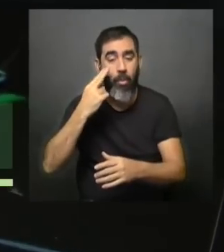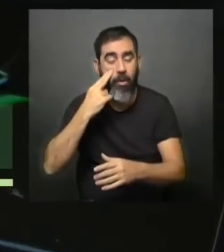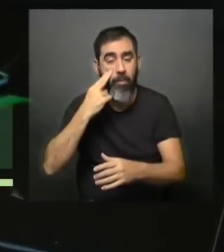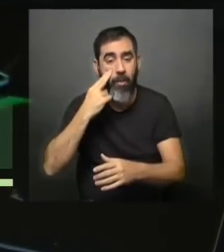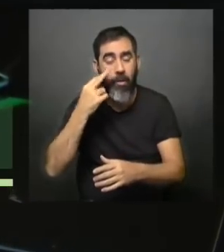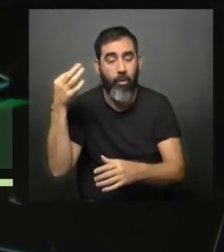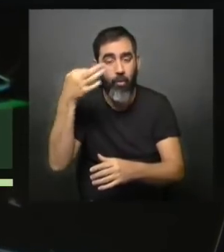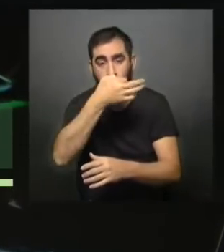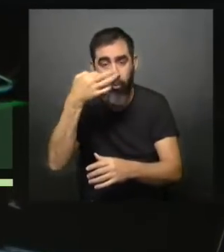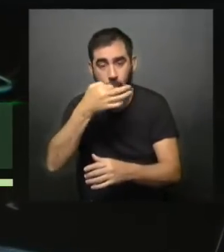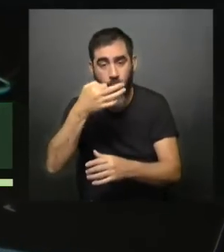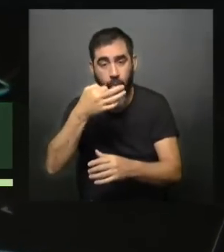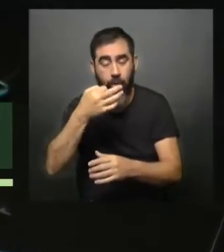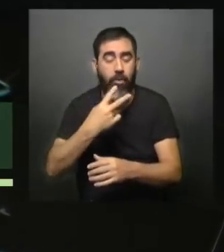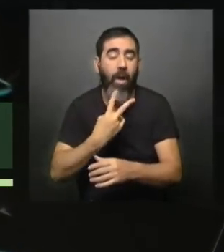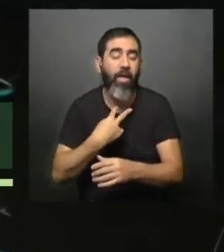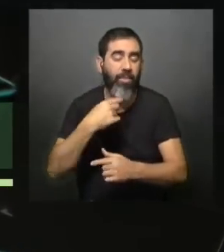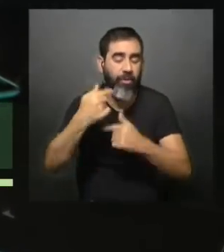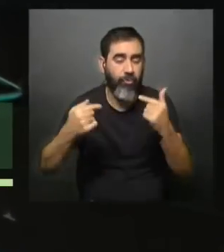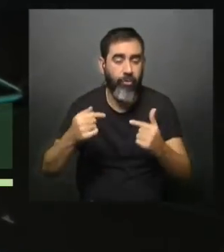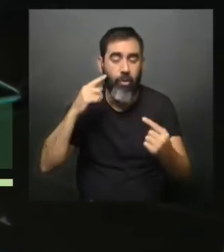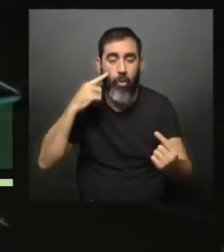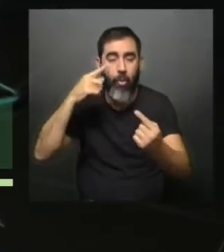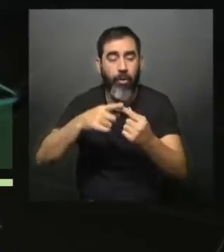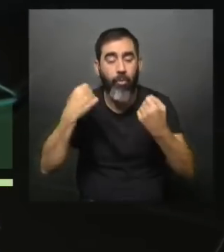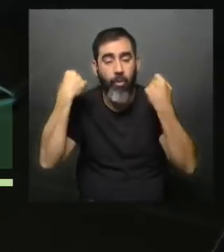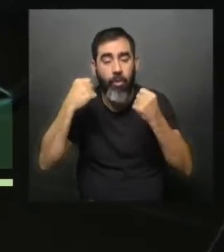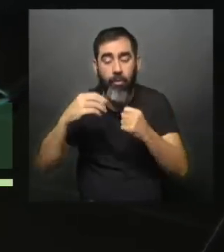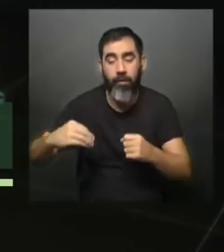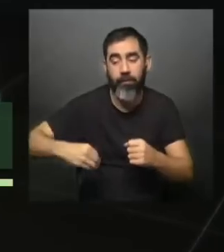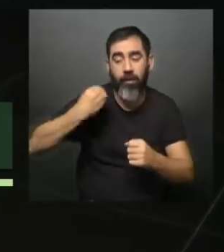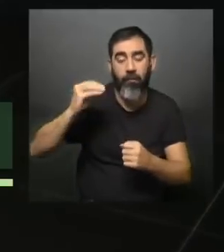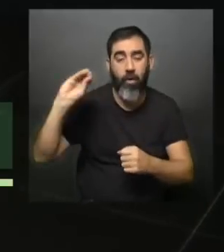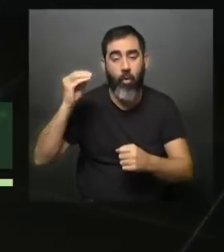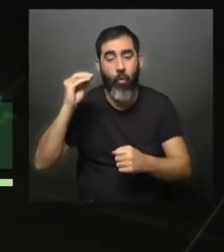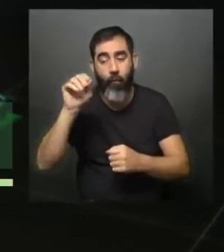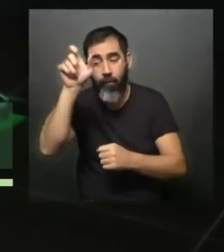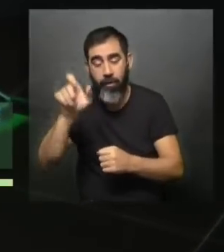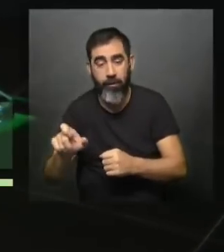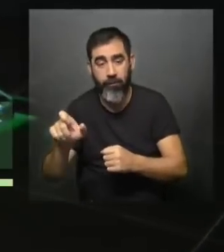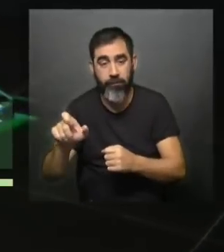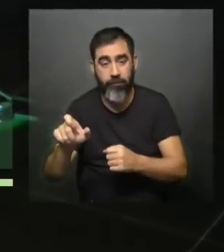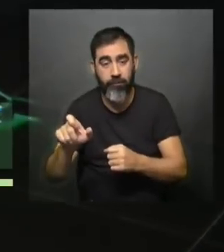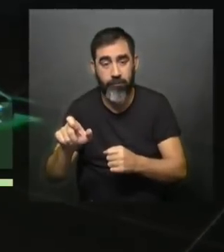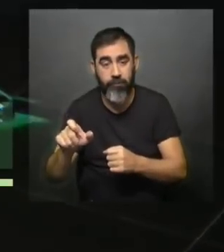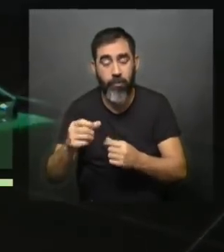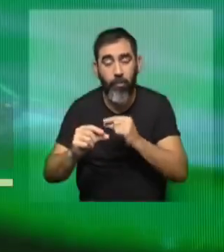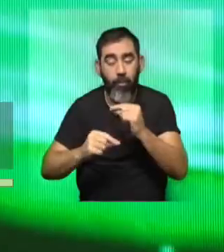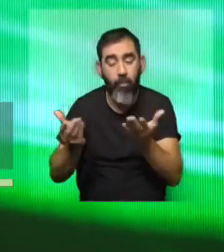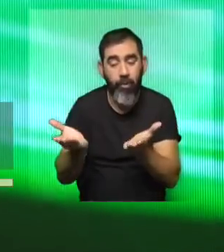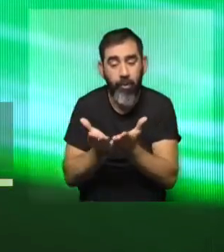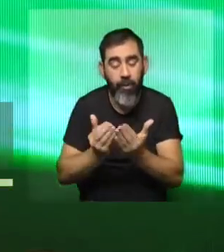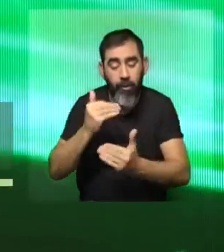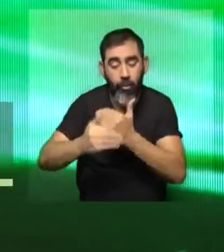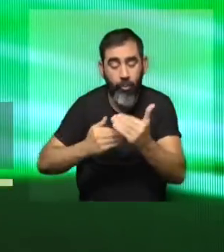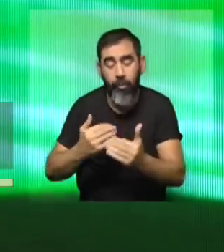drogas o de adicciones y lo que busca es a través del deporte rescatar esos esos gurises y que empiecen a estudiar y